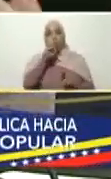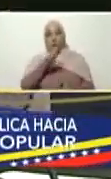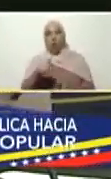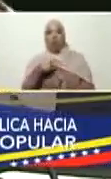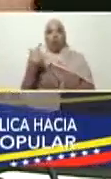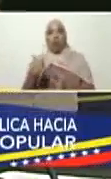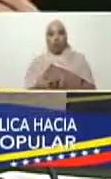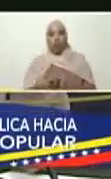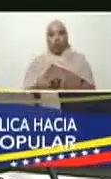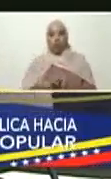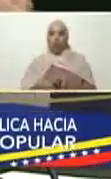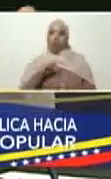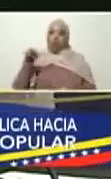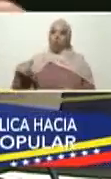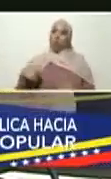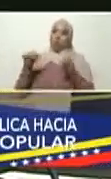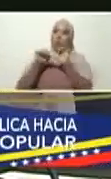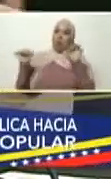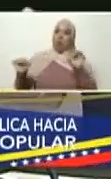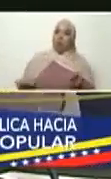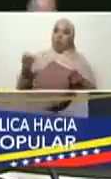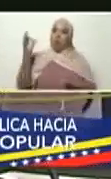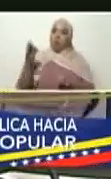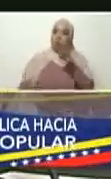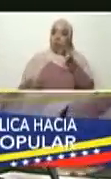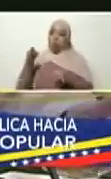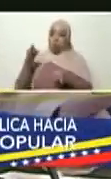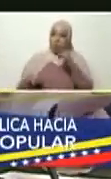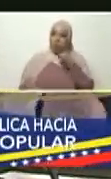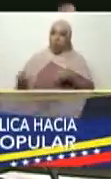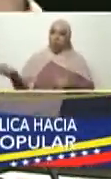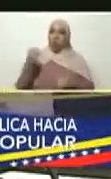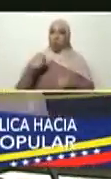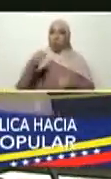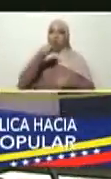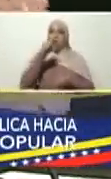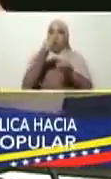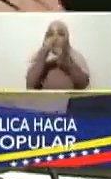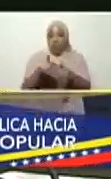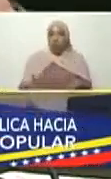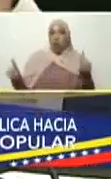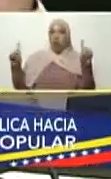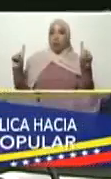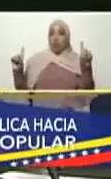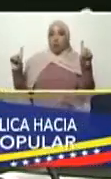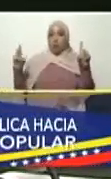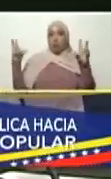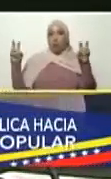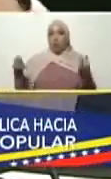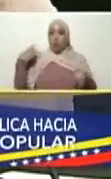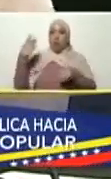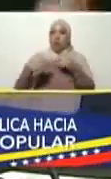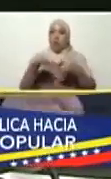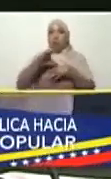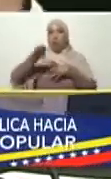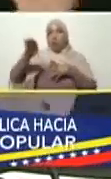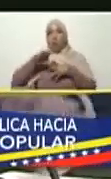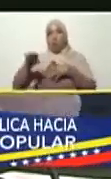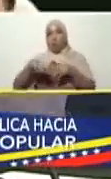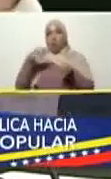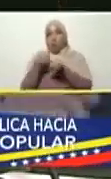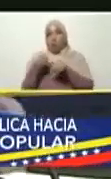entonces en un sistema jurídico sustancialmente más democrático y que promueva la autogestión comunal, la